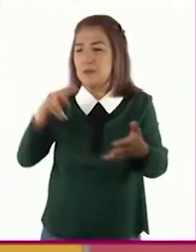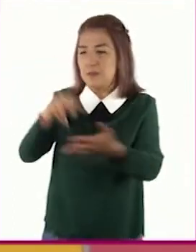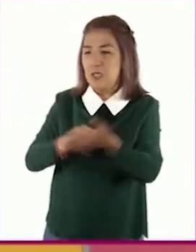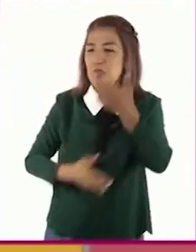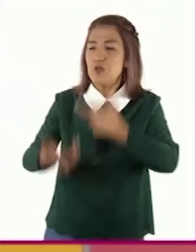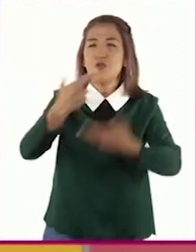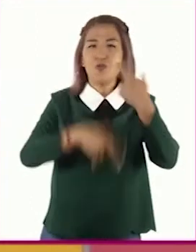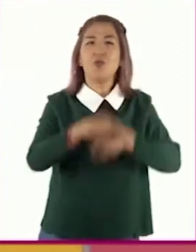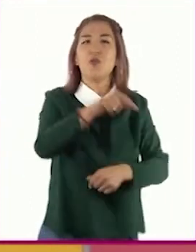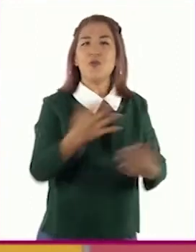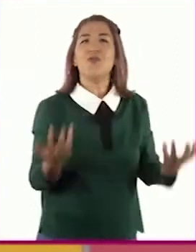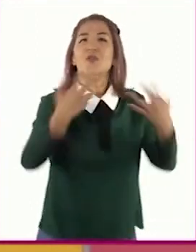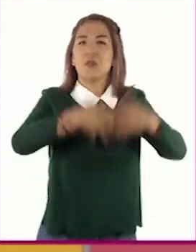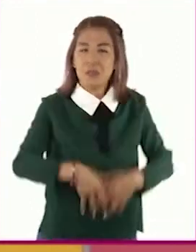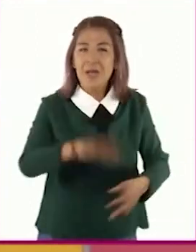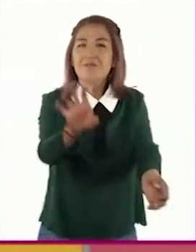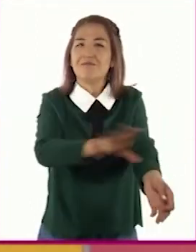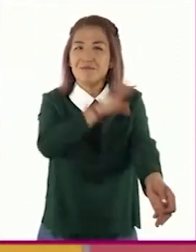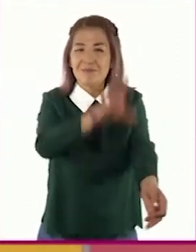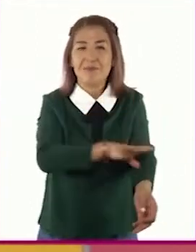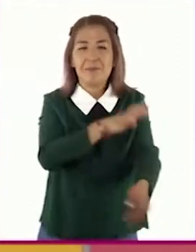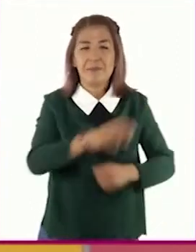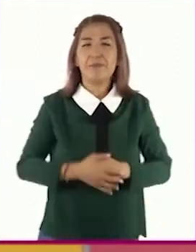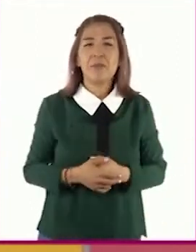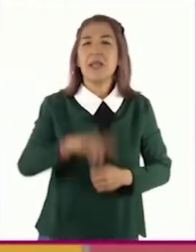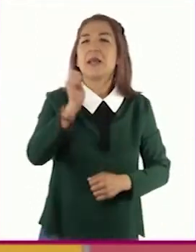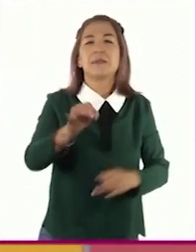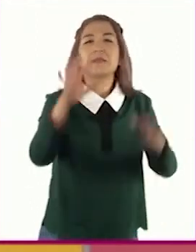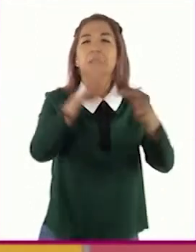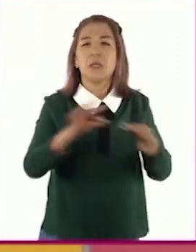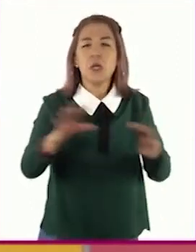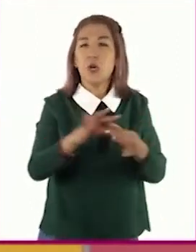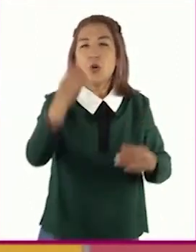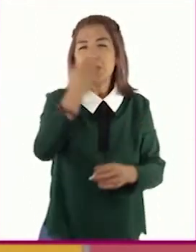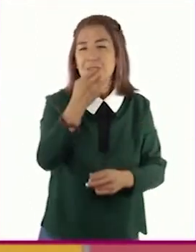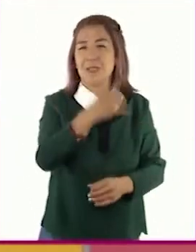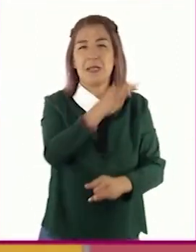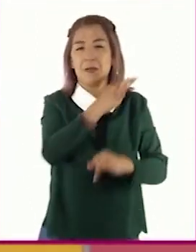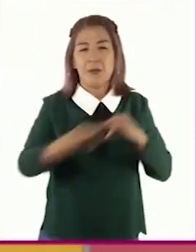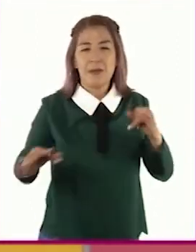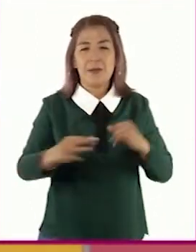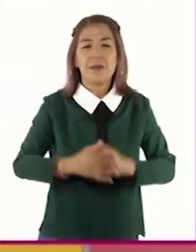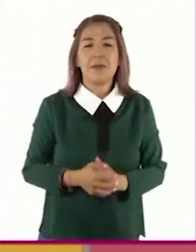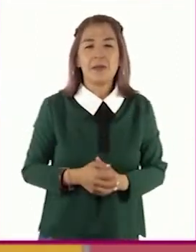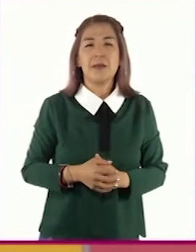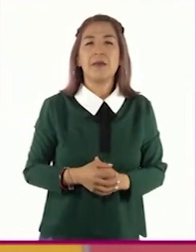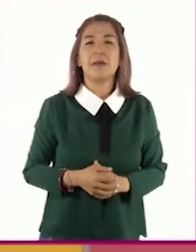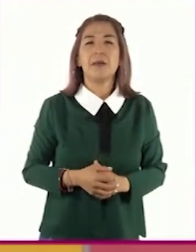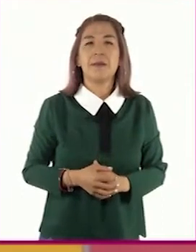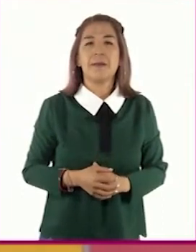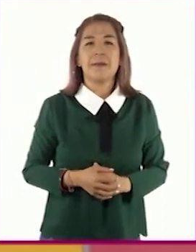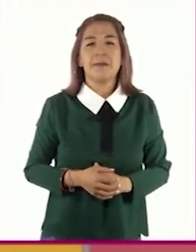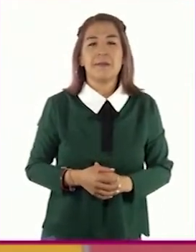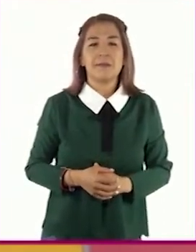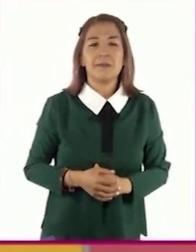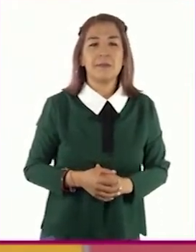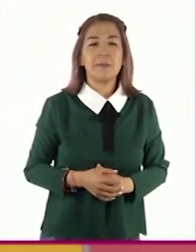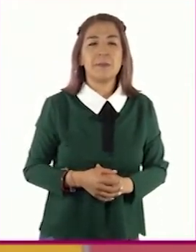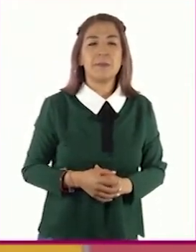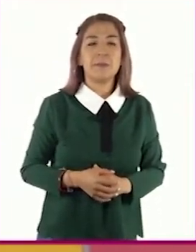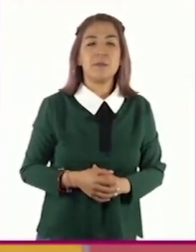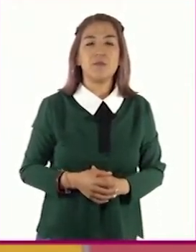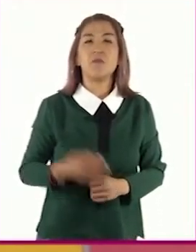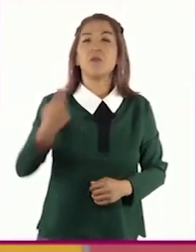hace interesantísimo. Ya nada más un poco para terminar este punto, esta sección, déjenme decirles